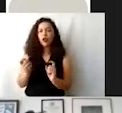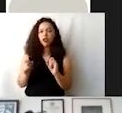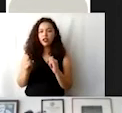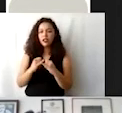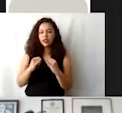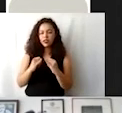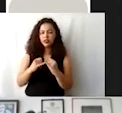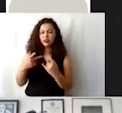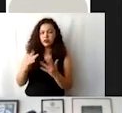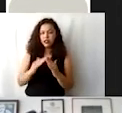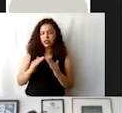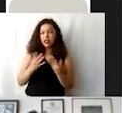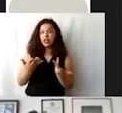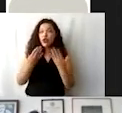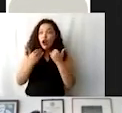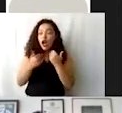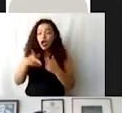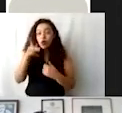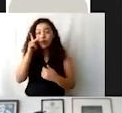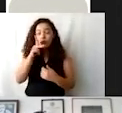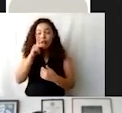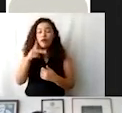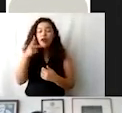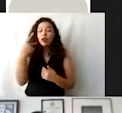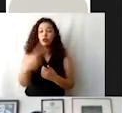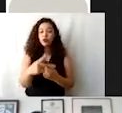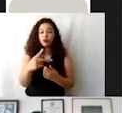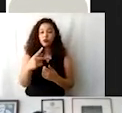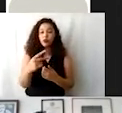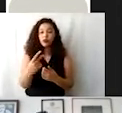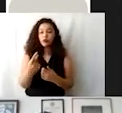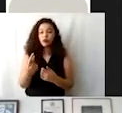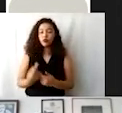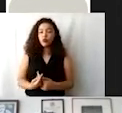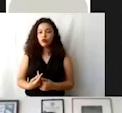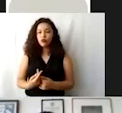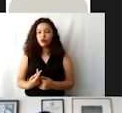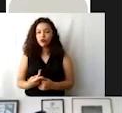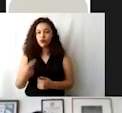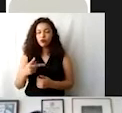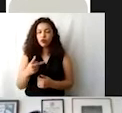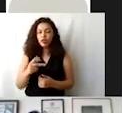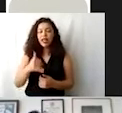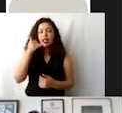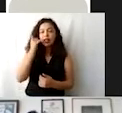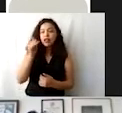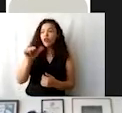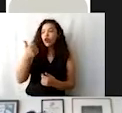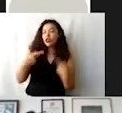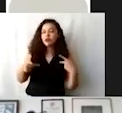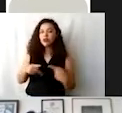un comprobante que esté a nombre porque el teléfono está a nombre de otra persona o no